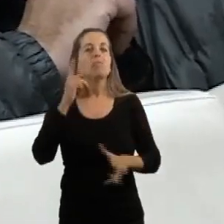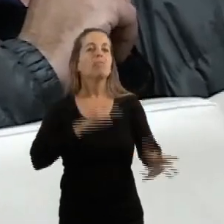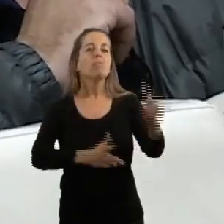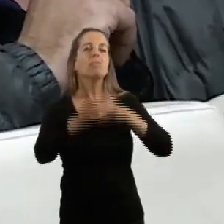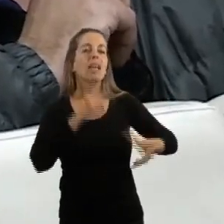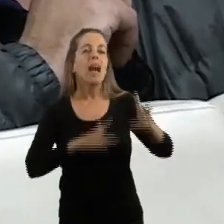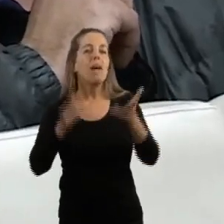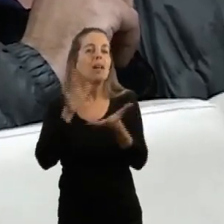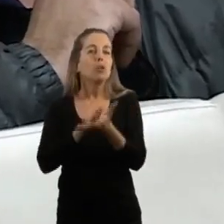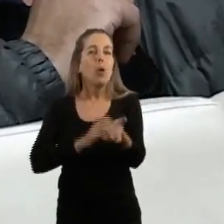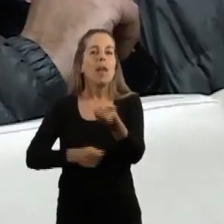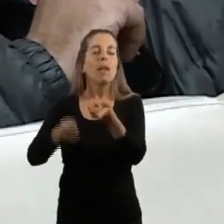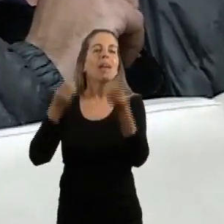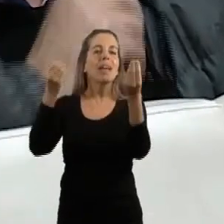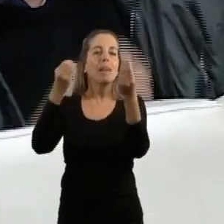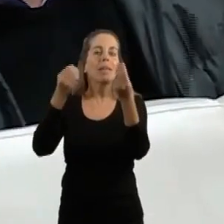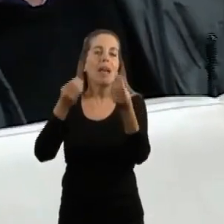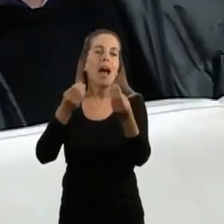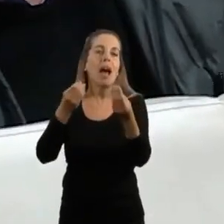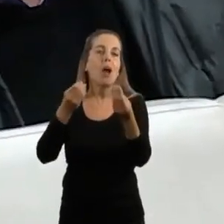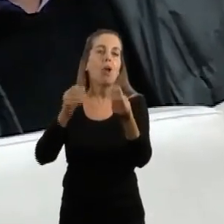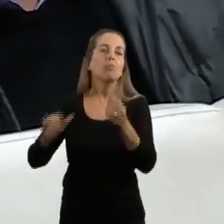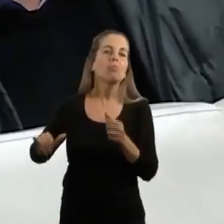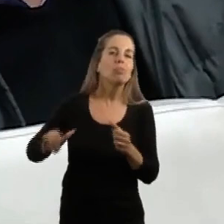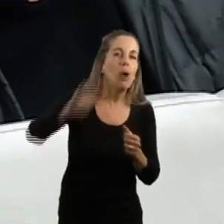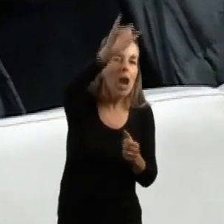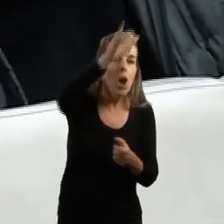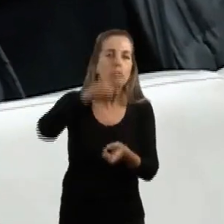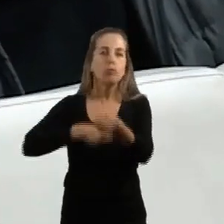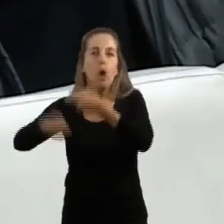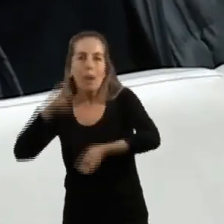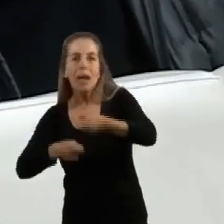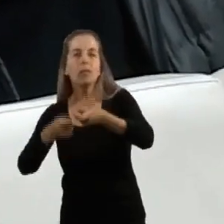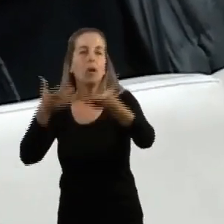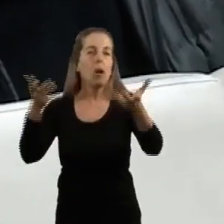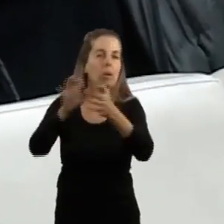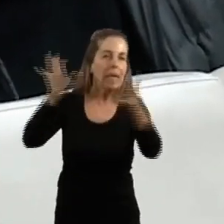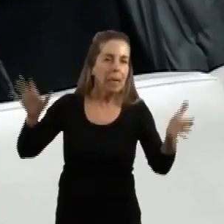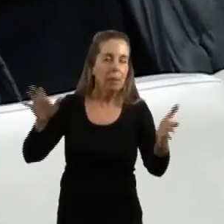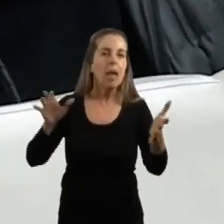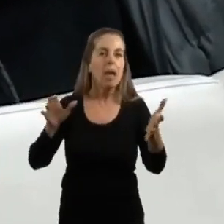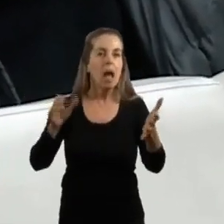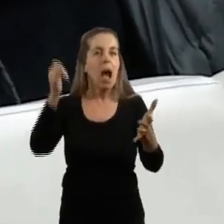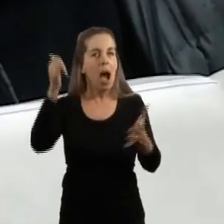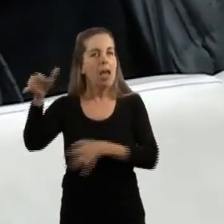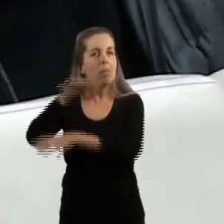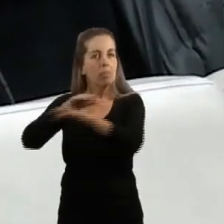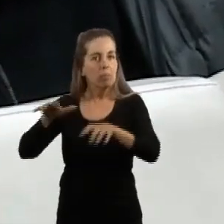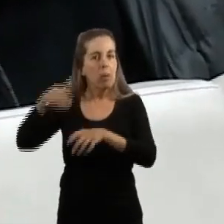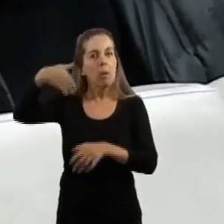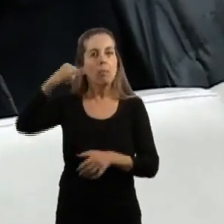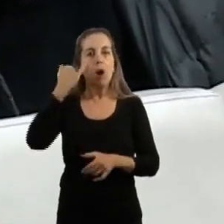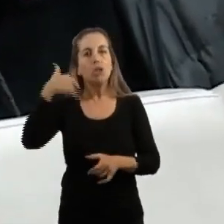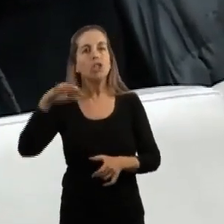regulación en el mercado aerocomercial, ha habido ya pronunciamiento por parte de los gremios, el caso de Edgardo Llano, que dijo que hay